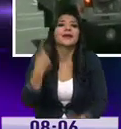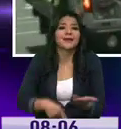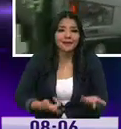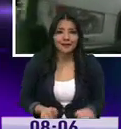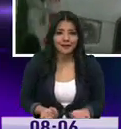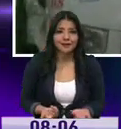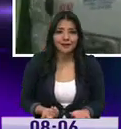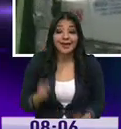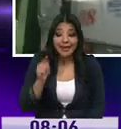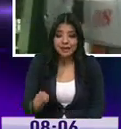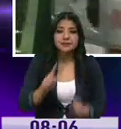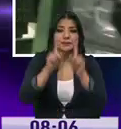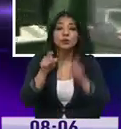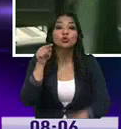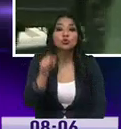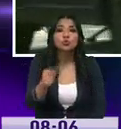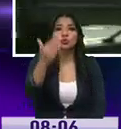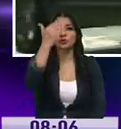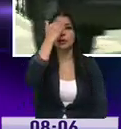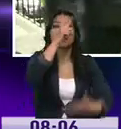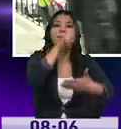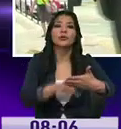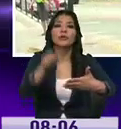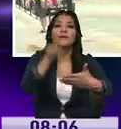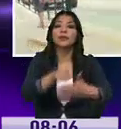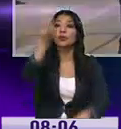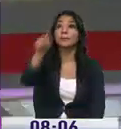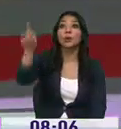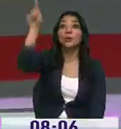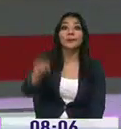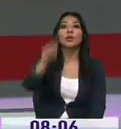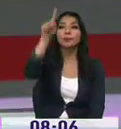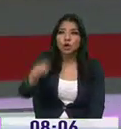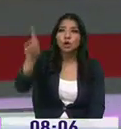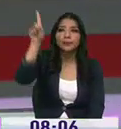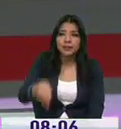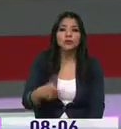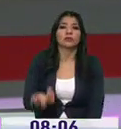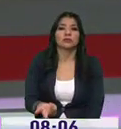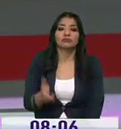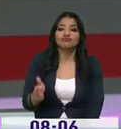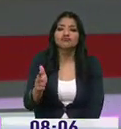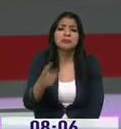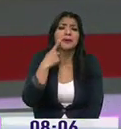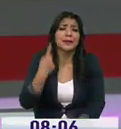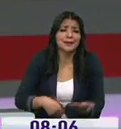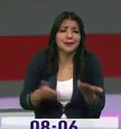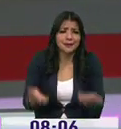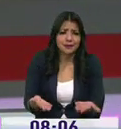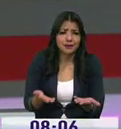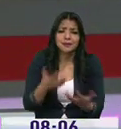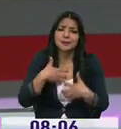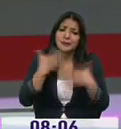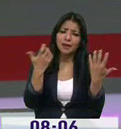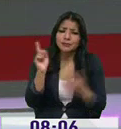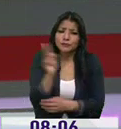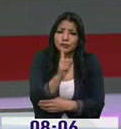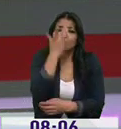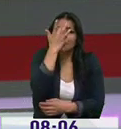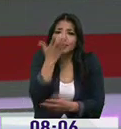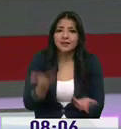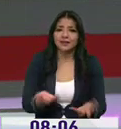Esa es la pregunta que realmente yo les hago, vecinos queridos, sin molestarse, sin tener iras de por medio. ¿Por qué lo